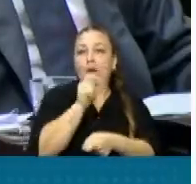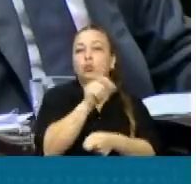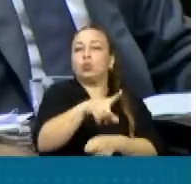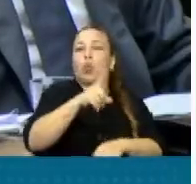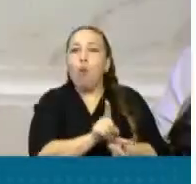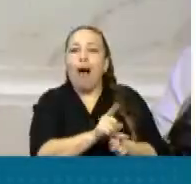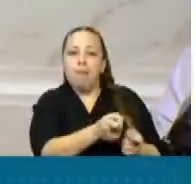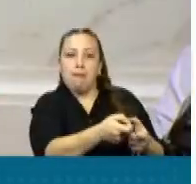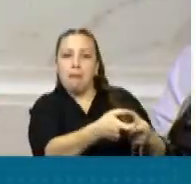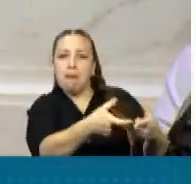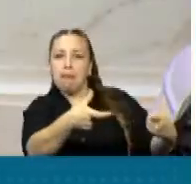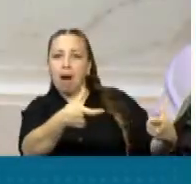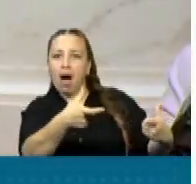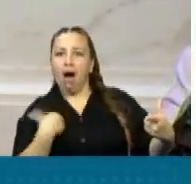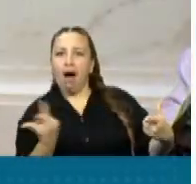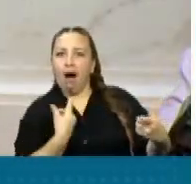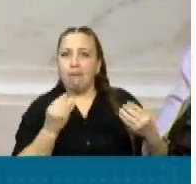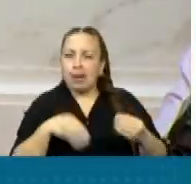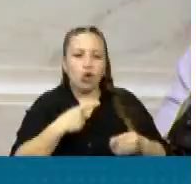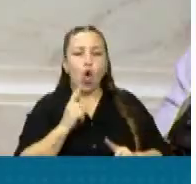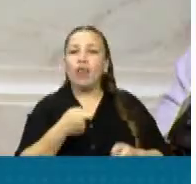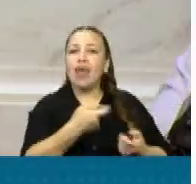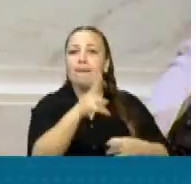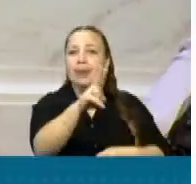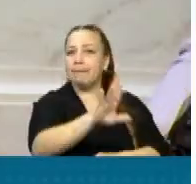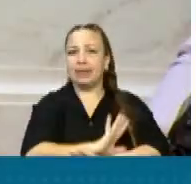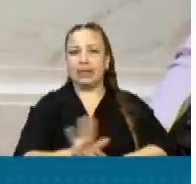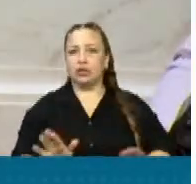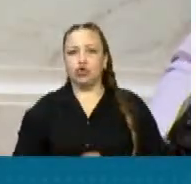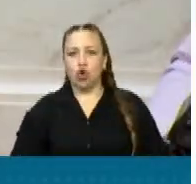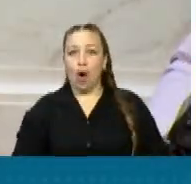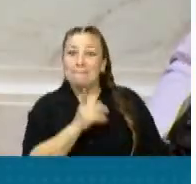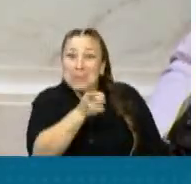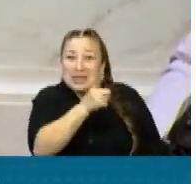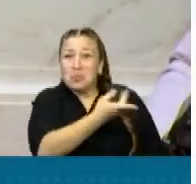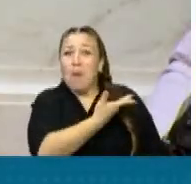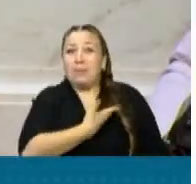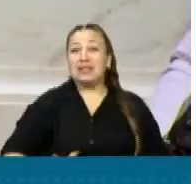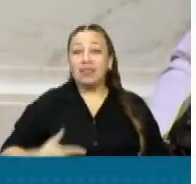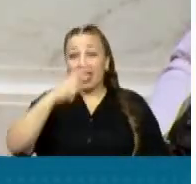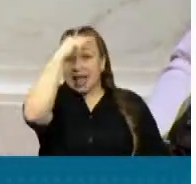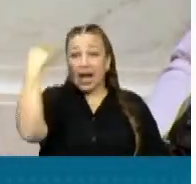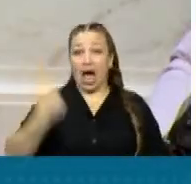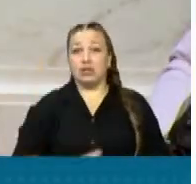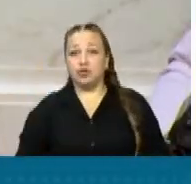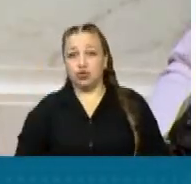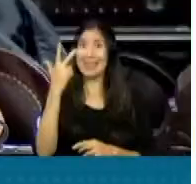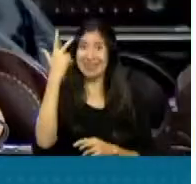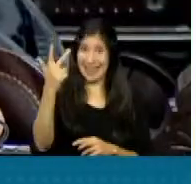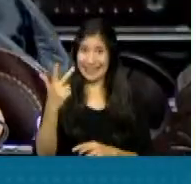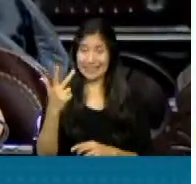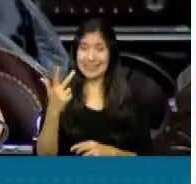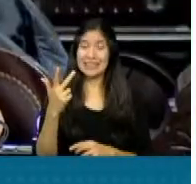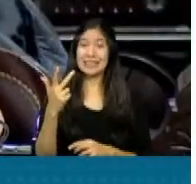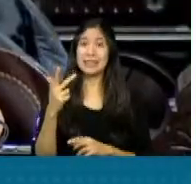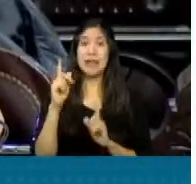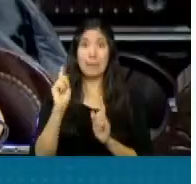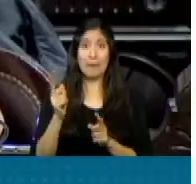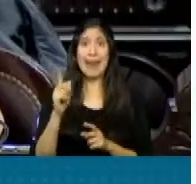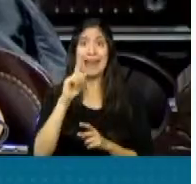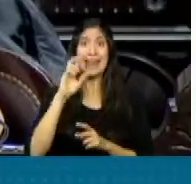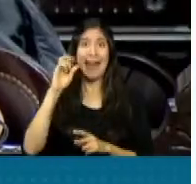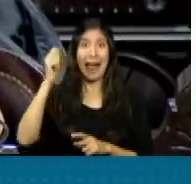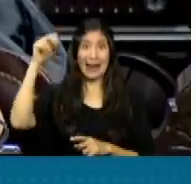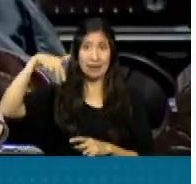nadie que sube. Entonces es un tema. Sí, sí. Pero la verdad, es una cuestión muy complicada. El único que alguna vez dio